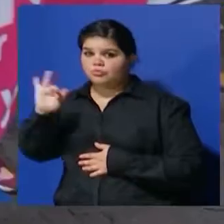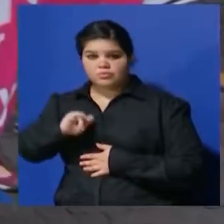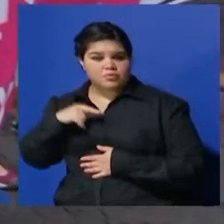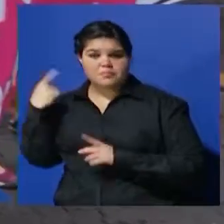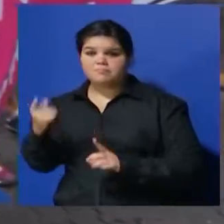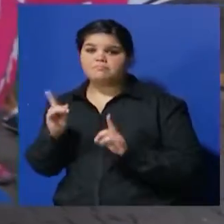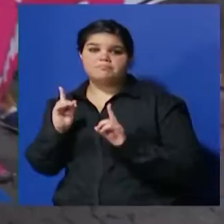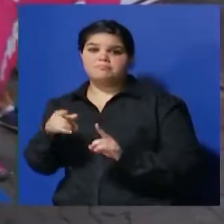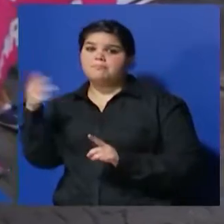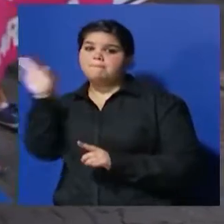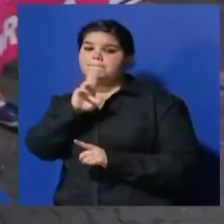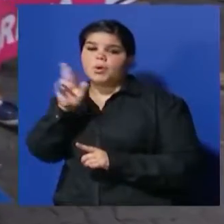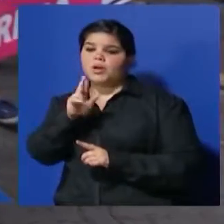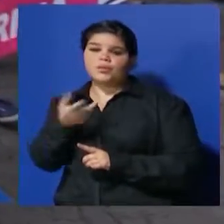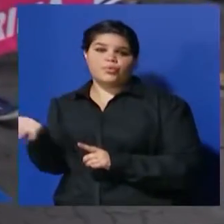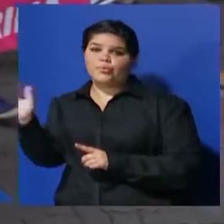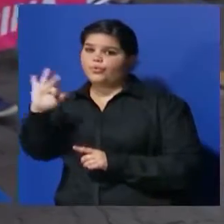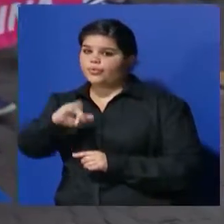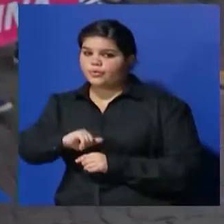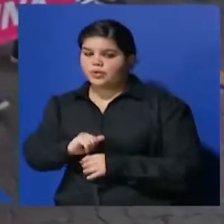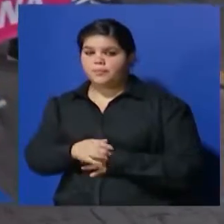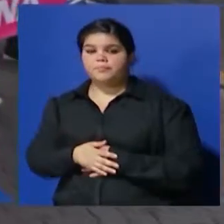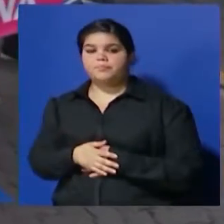las mujeres, pasar, por ejemplo, por